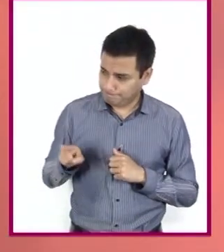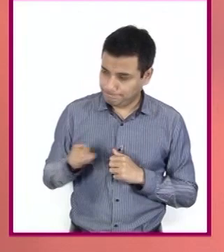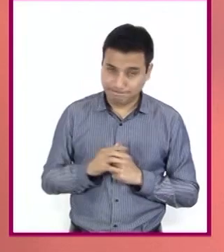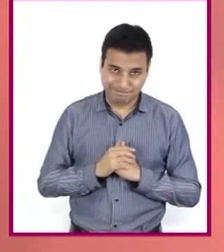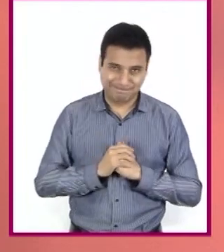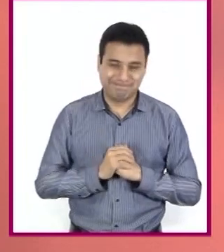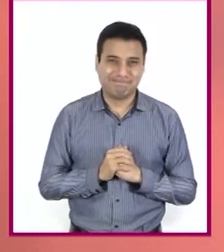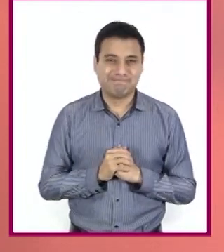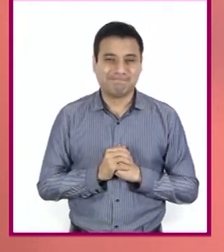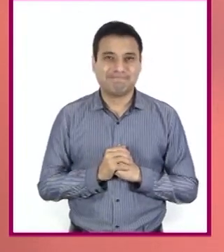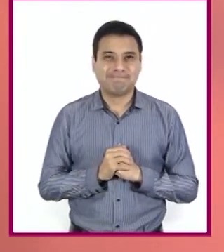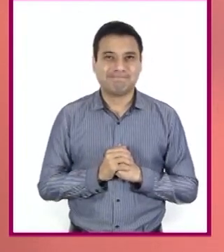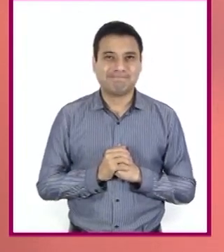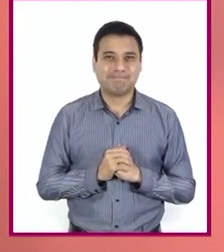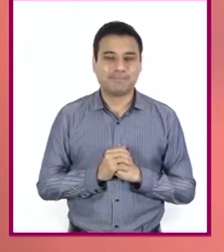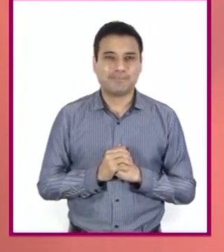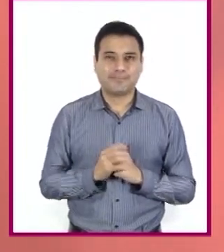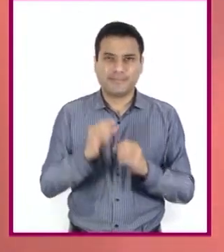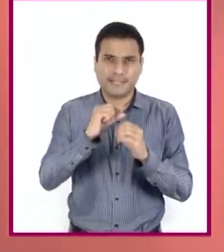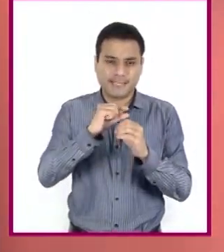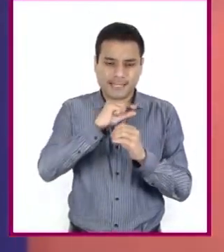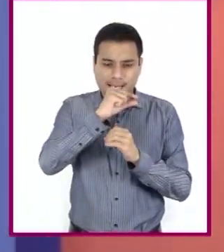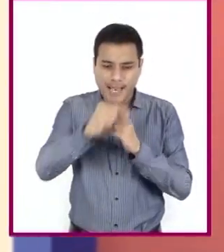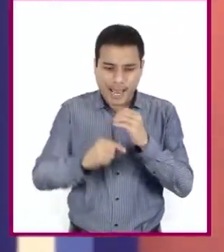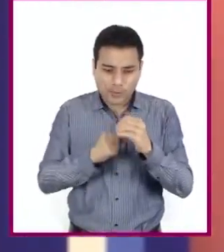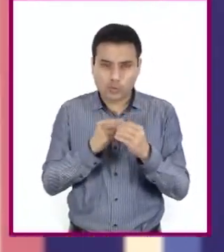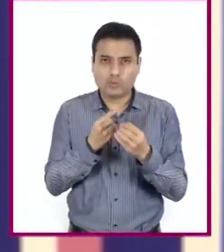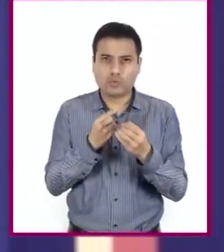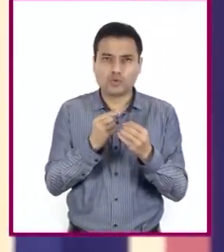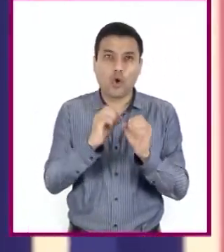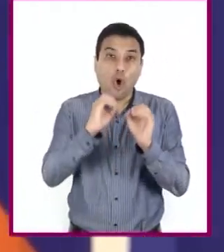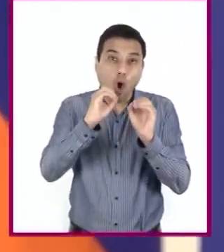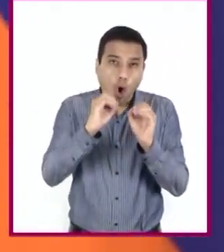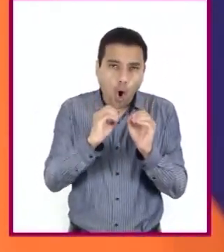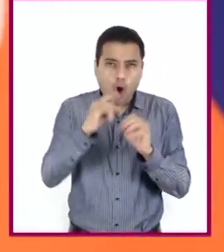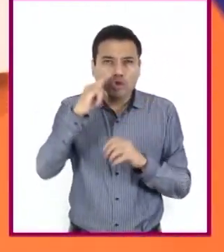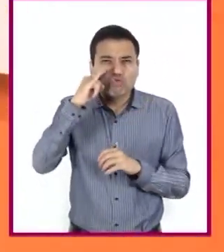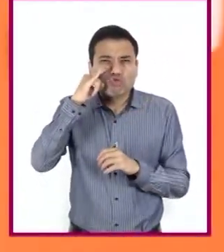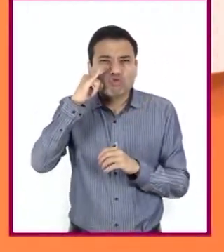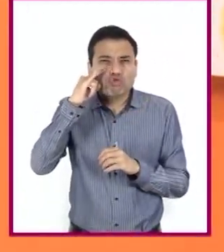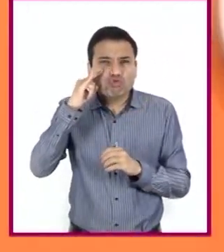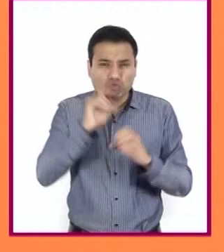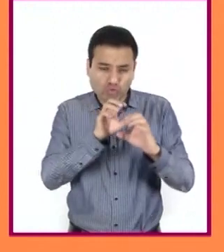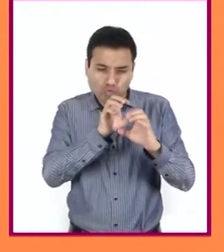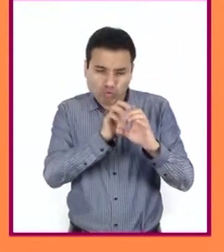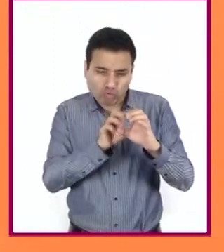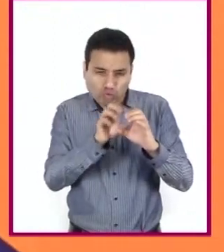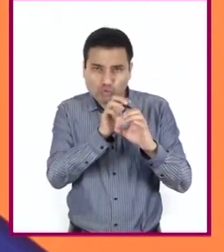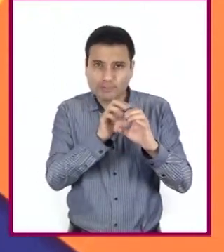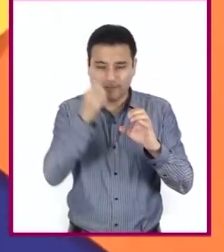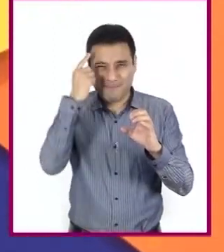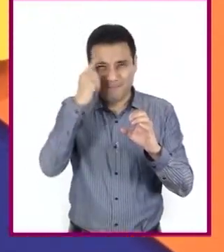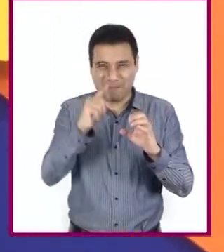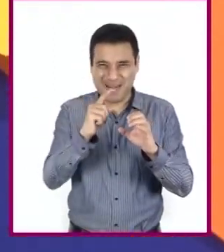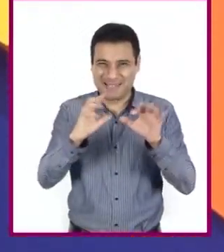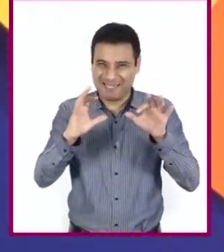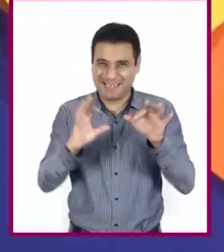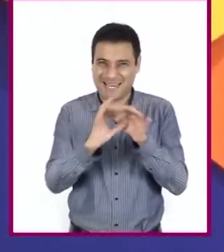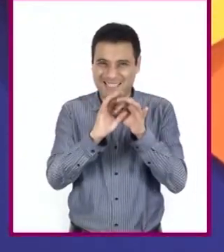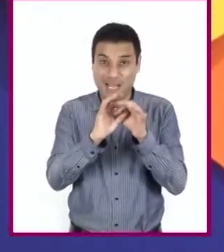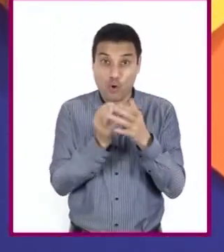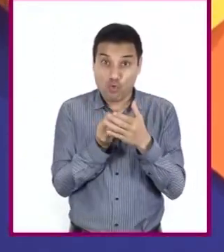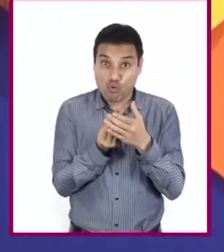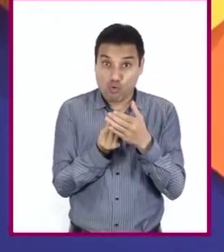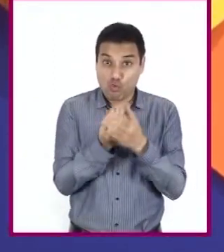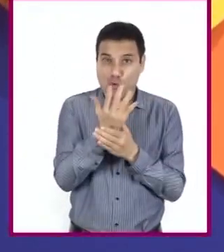página. Cuando hablamos de átomos o incluso partículas más pequeñas que participan en los enlaces químicos y permiten la formación